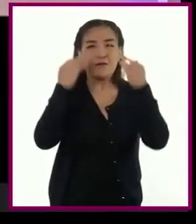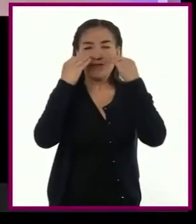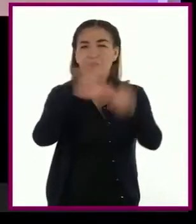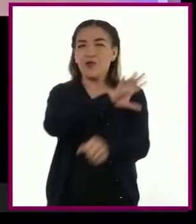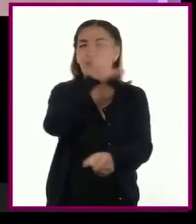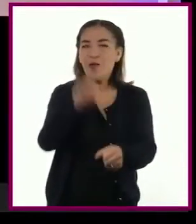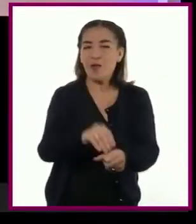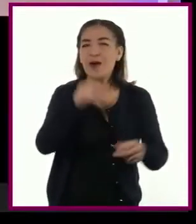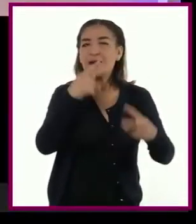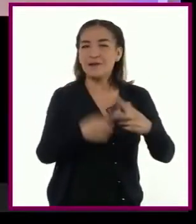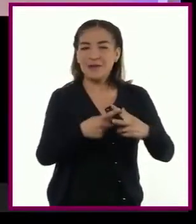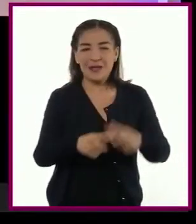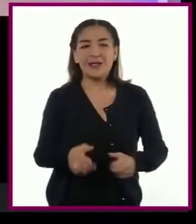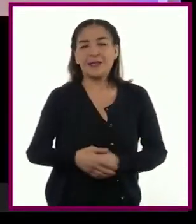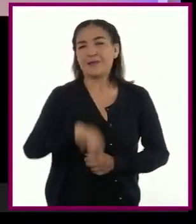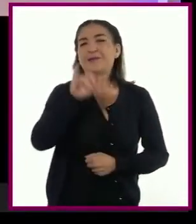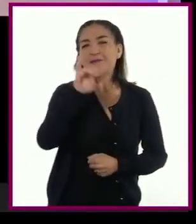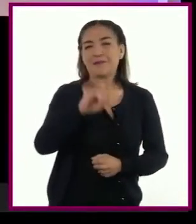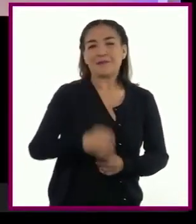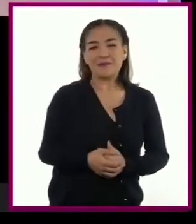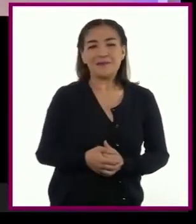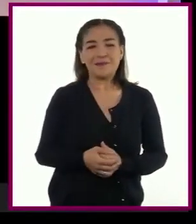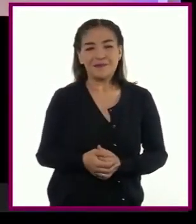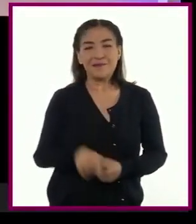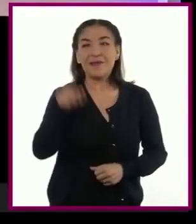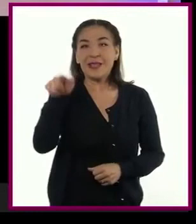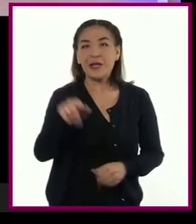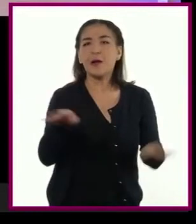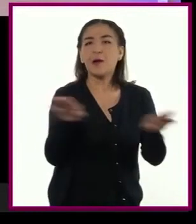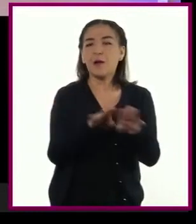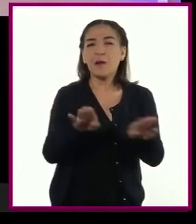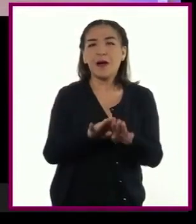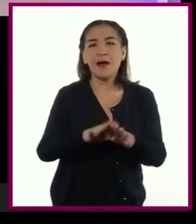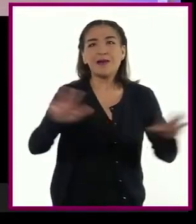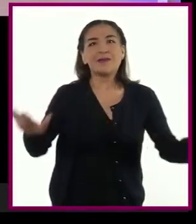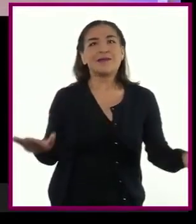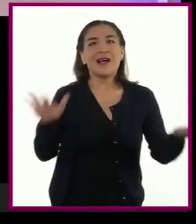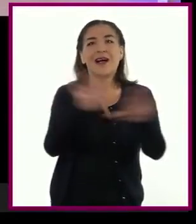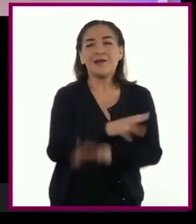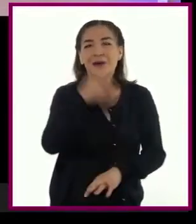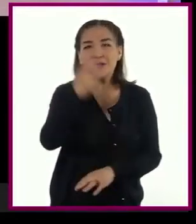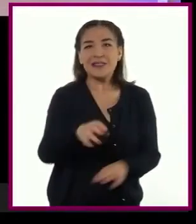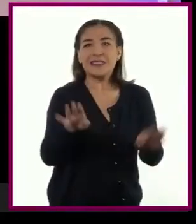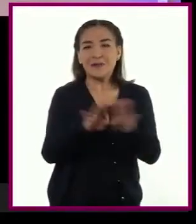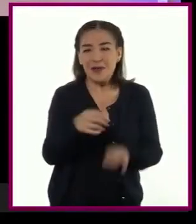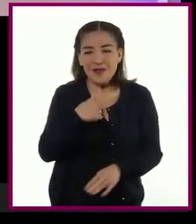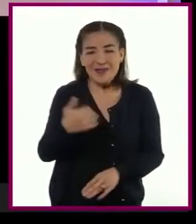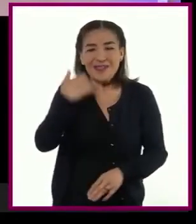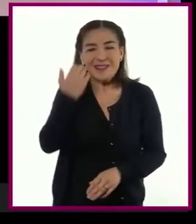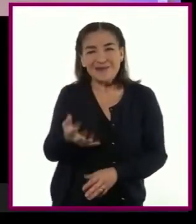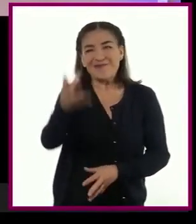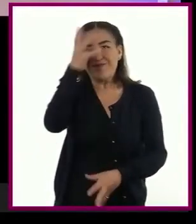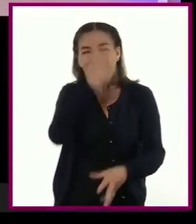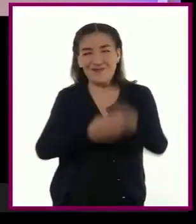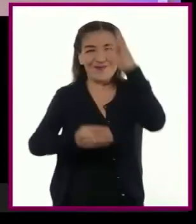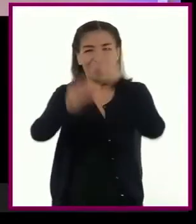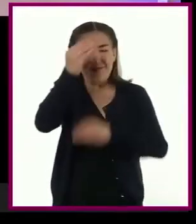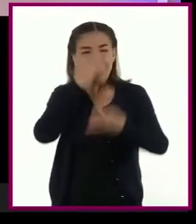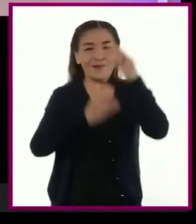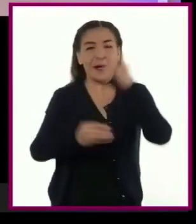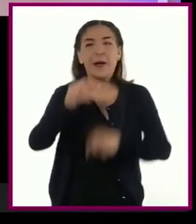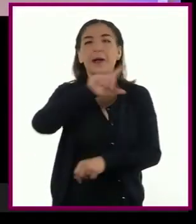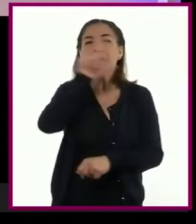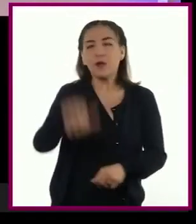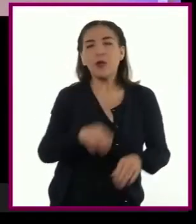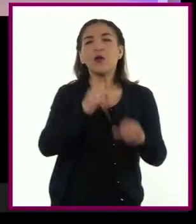completa. Sí, ese teorema se convirtió en una obsesión y continué aportando